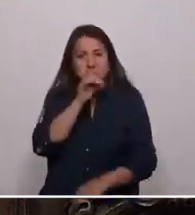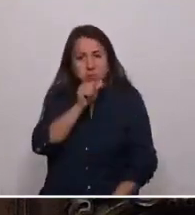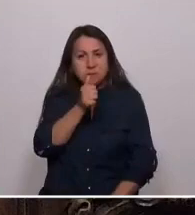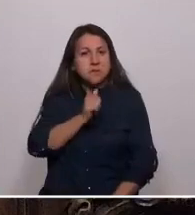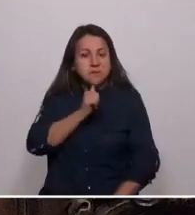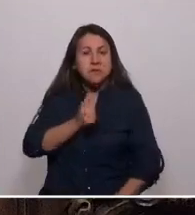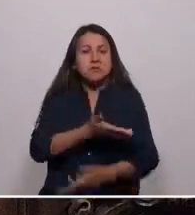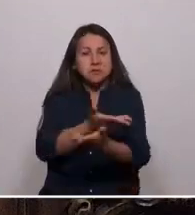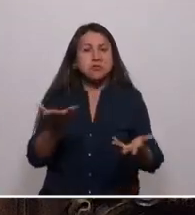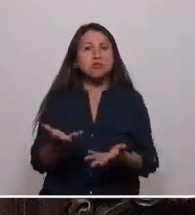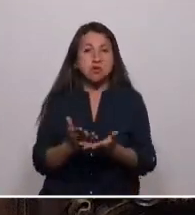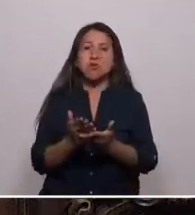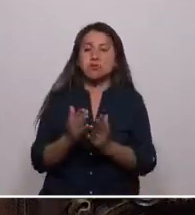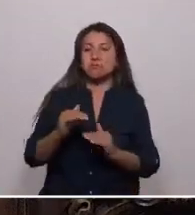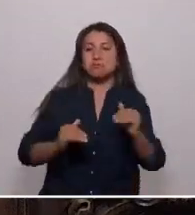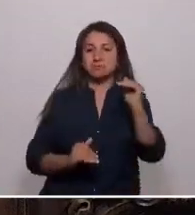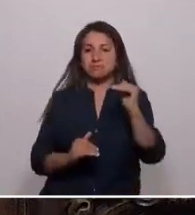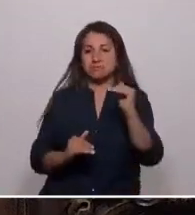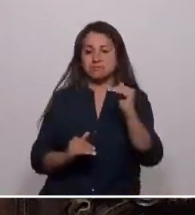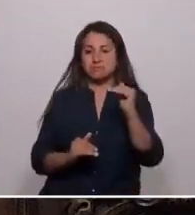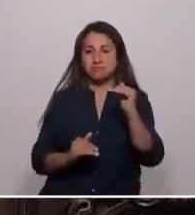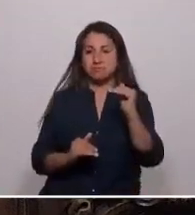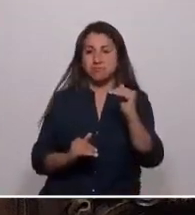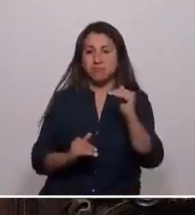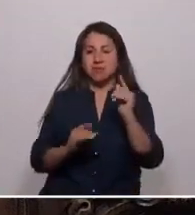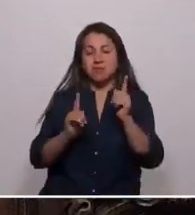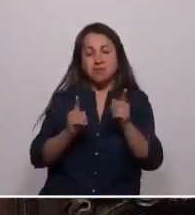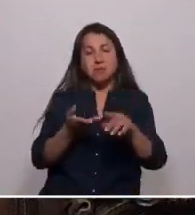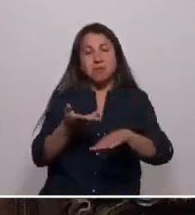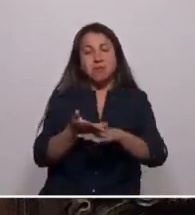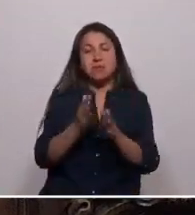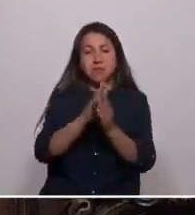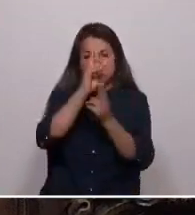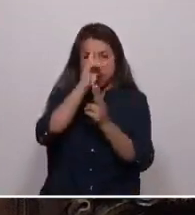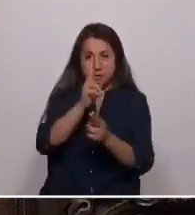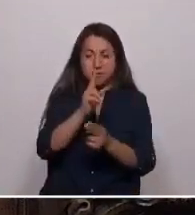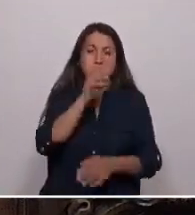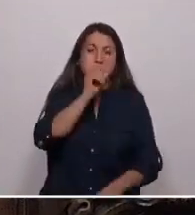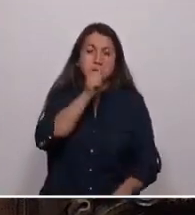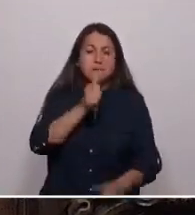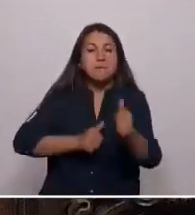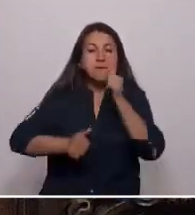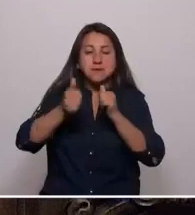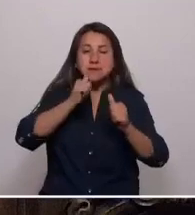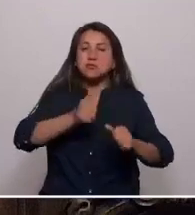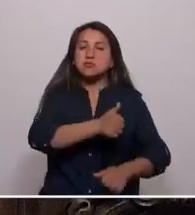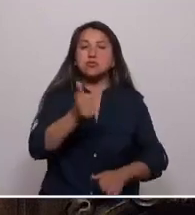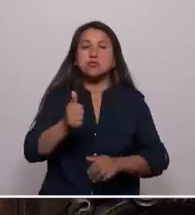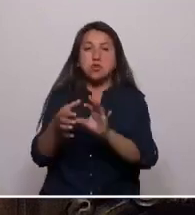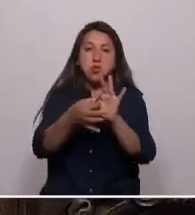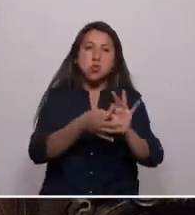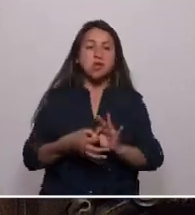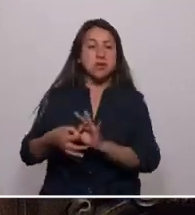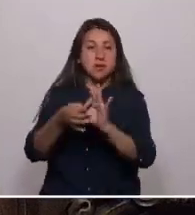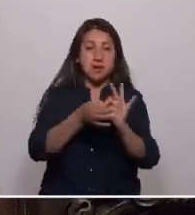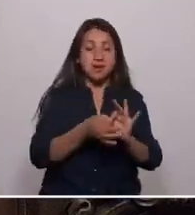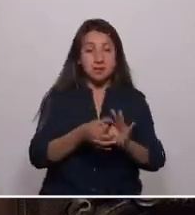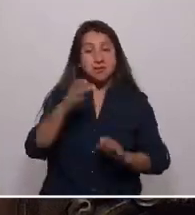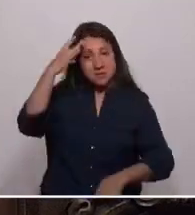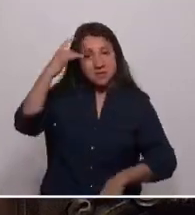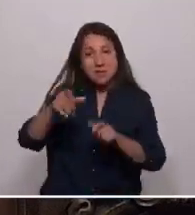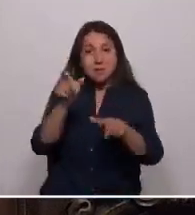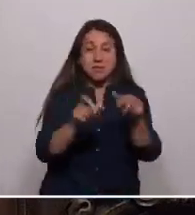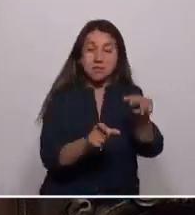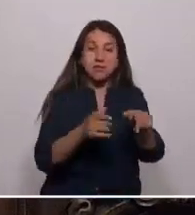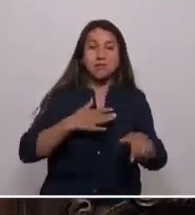pregonado esta convención. Debemos insistir en el respeto, la tolerancia y la unidad. De esa manera me lo hace saber la gente de mi